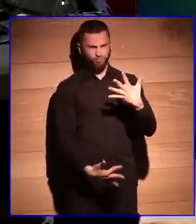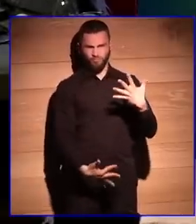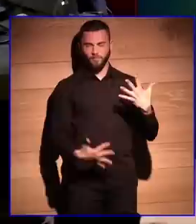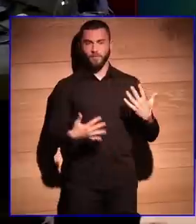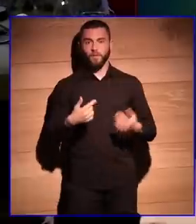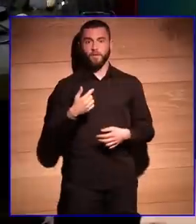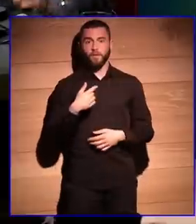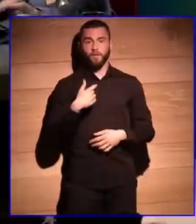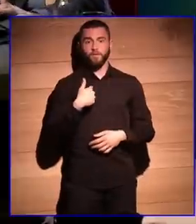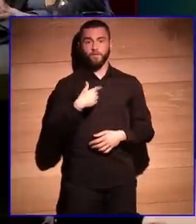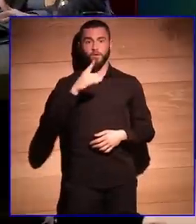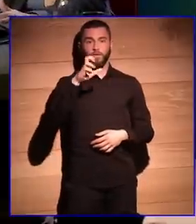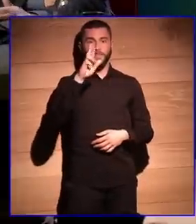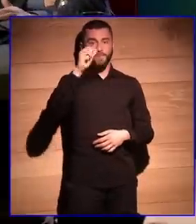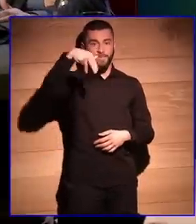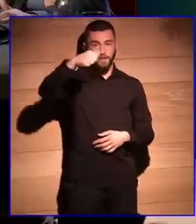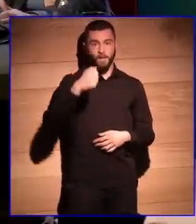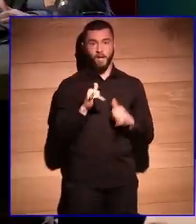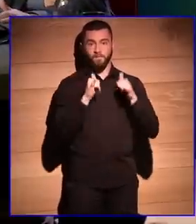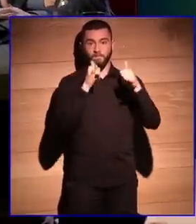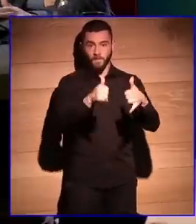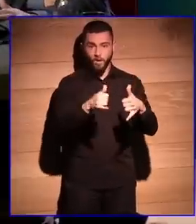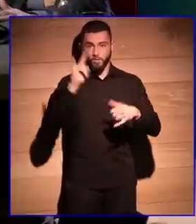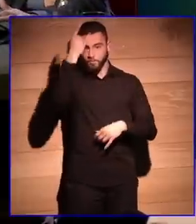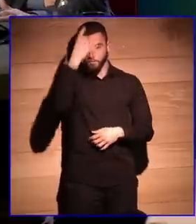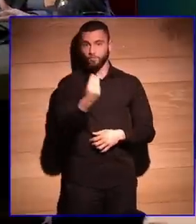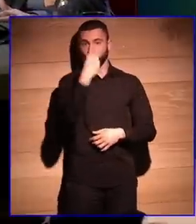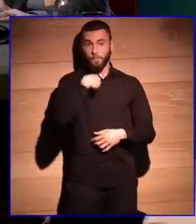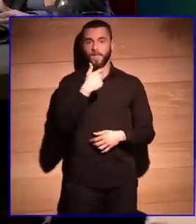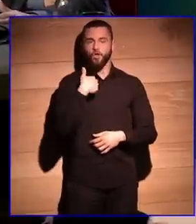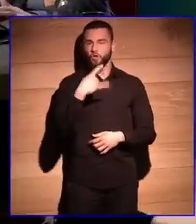sitio en Lerma a tomar cordero y me lo tomo con mal rollo. O sea,